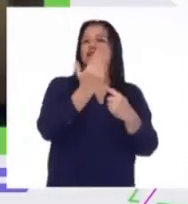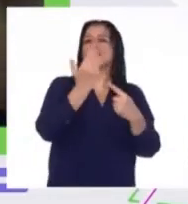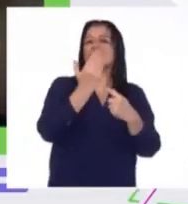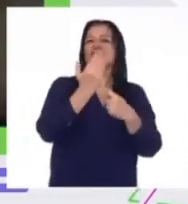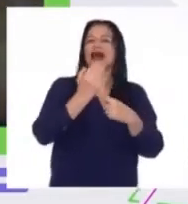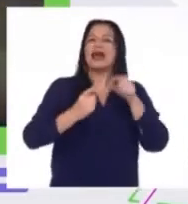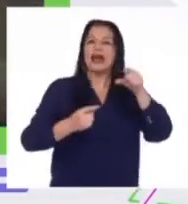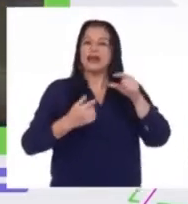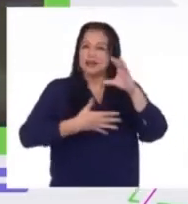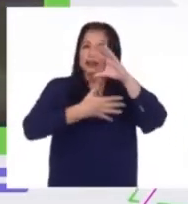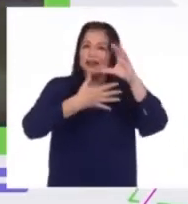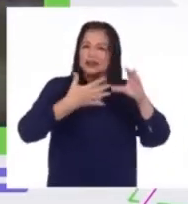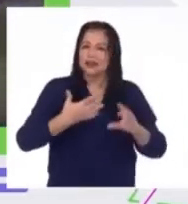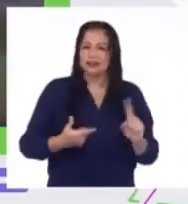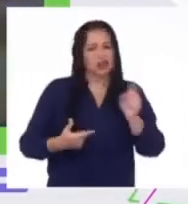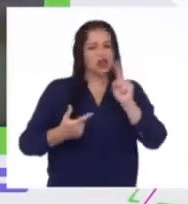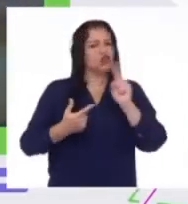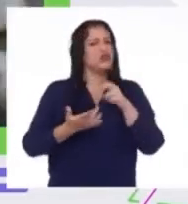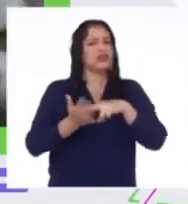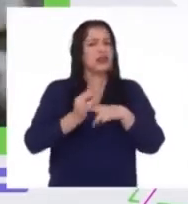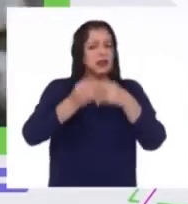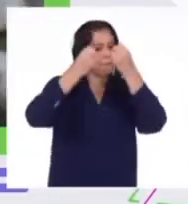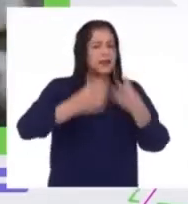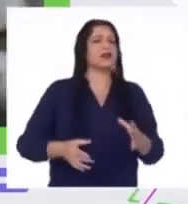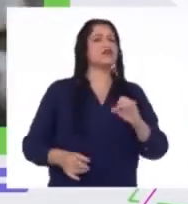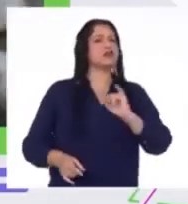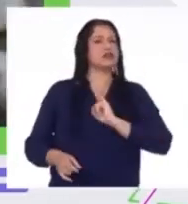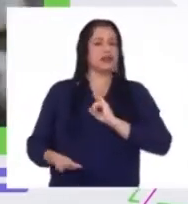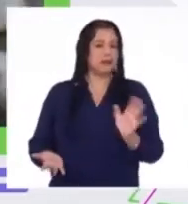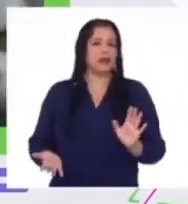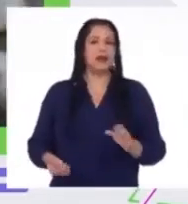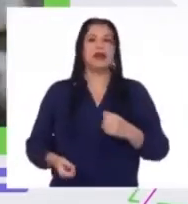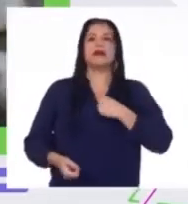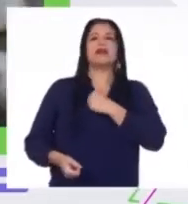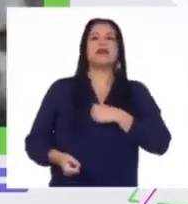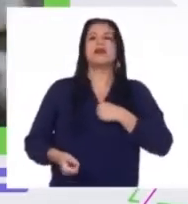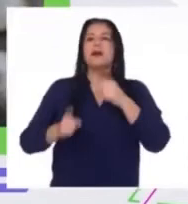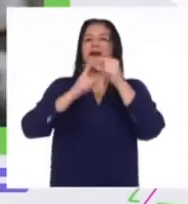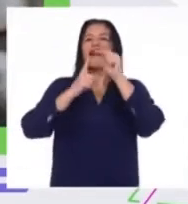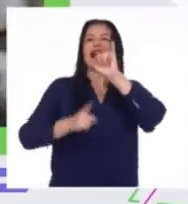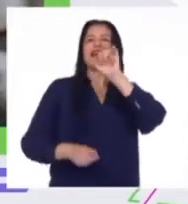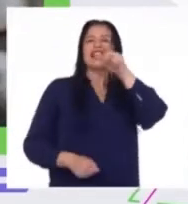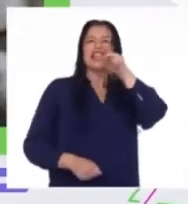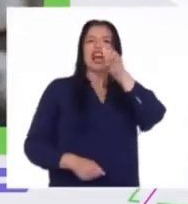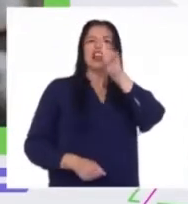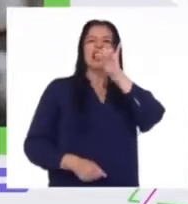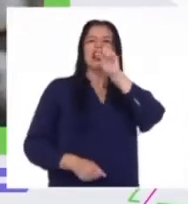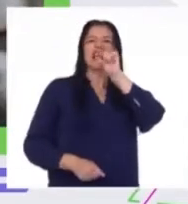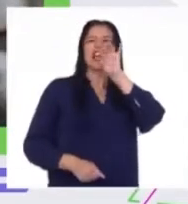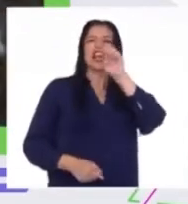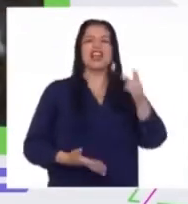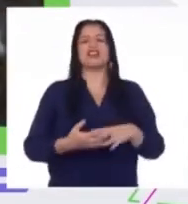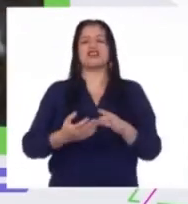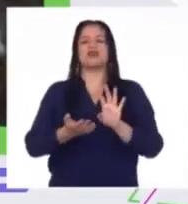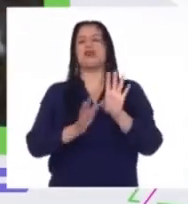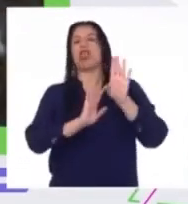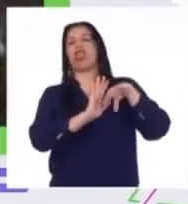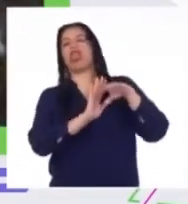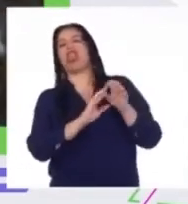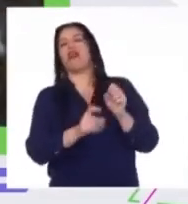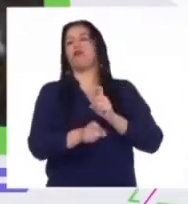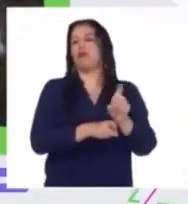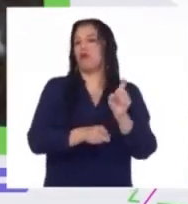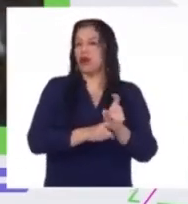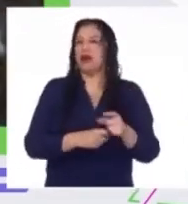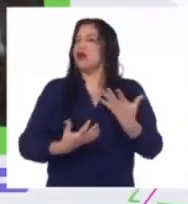Estos factores no implican la pérdida de su identidad. Lamentablemente, la palabra indígena sigue conteniendo una carga peyorativa. Lejos de